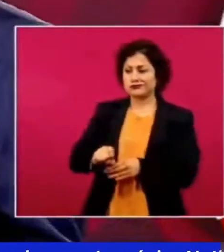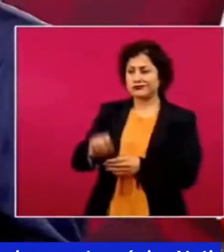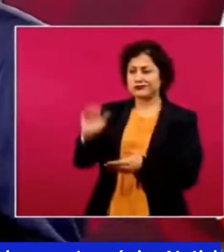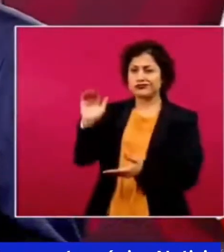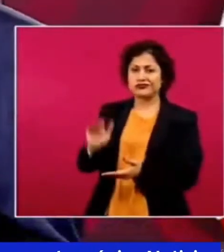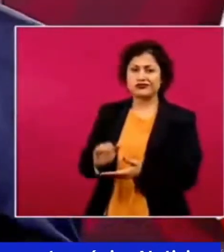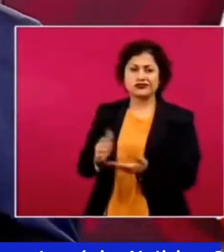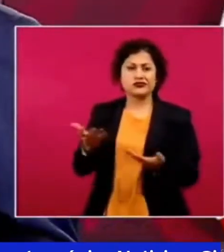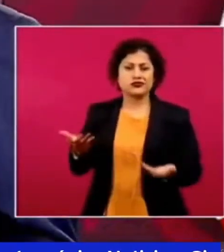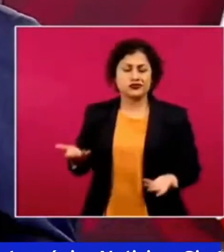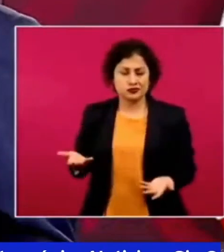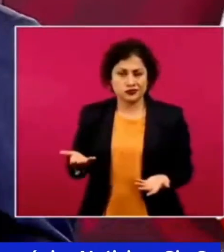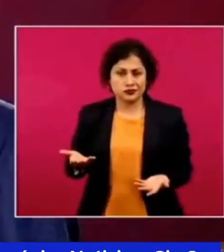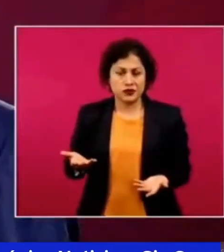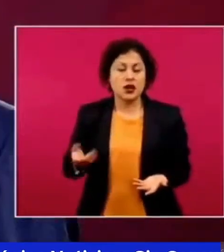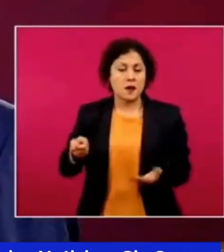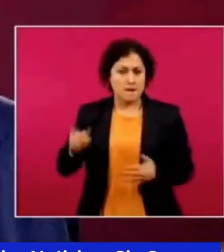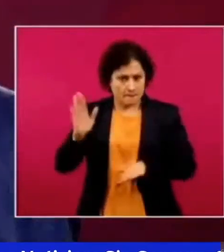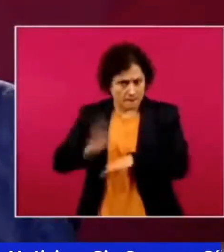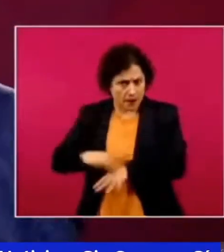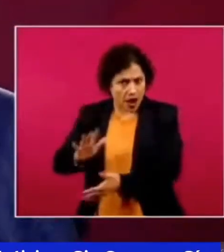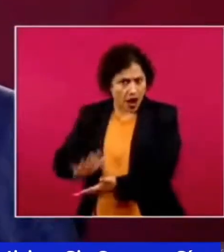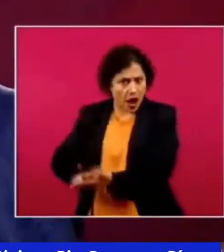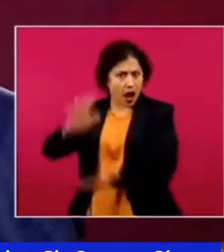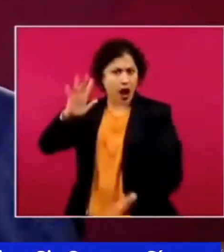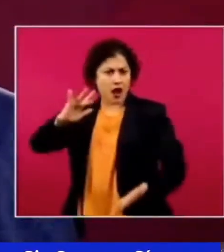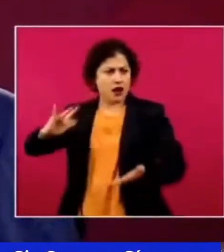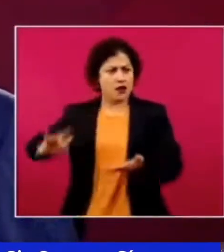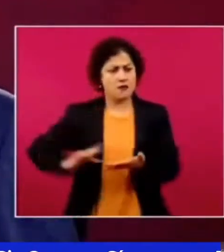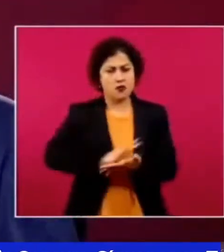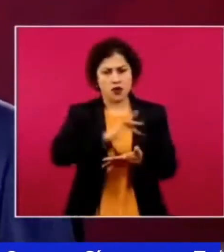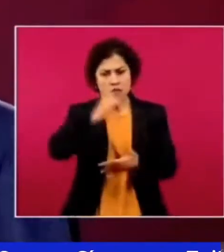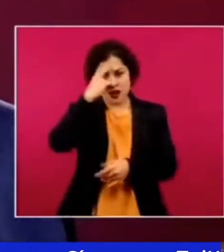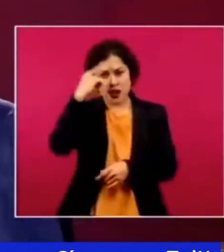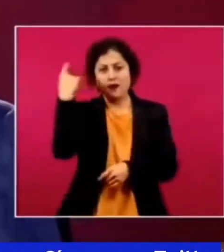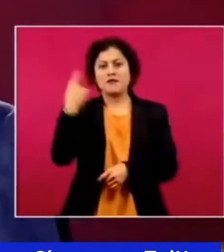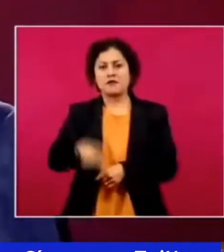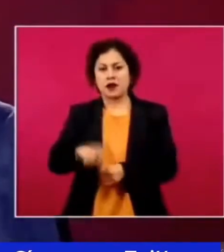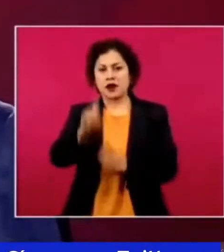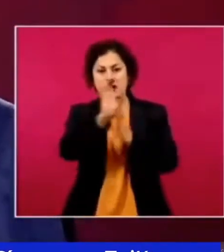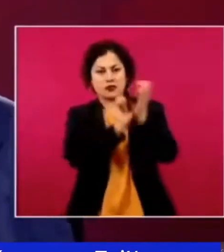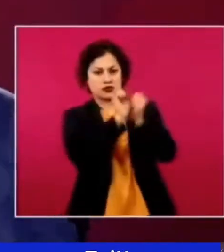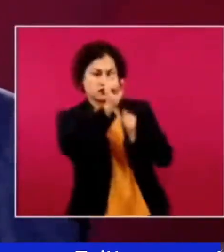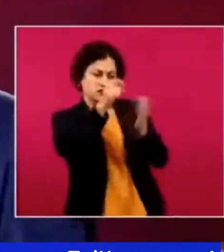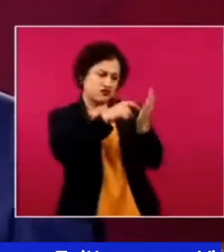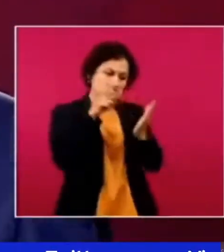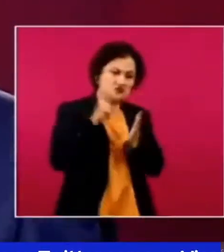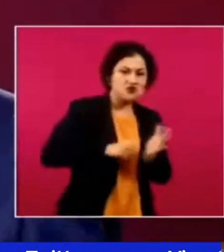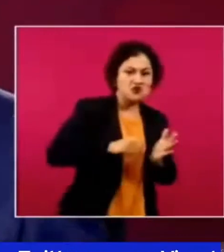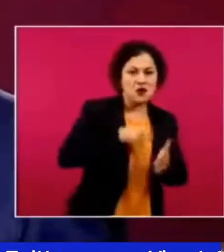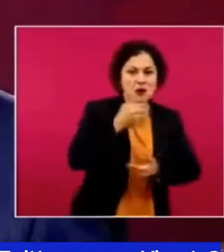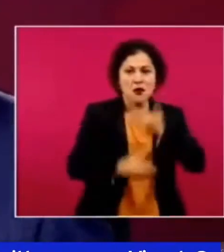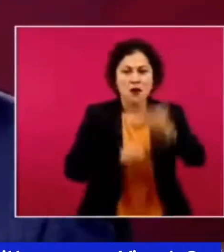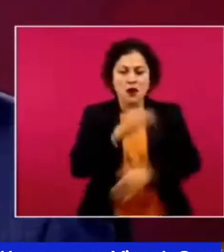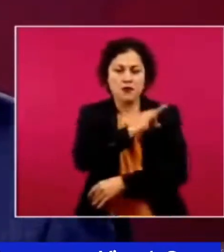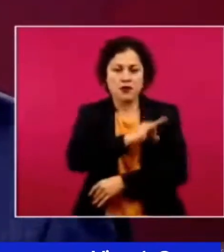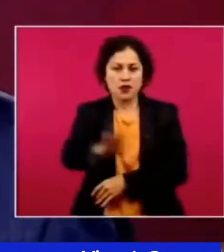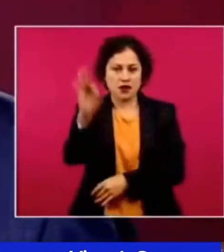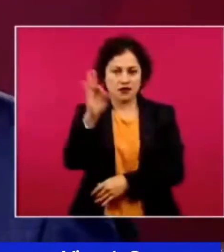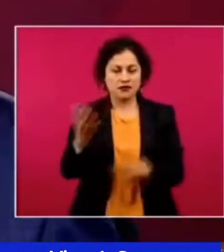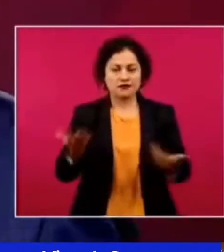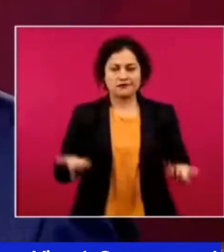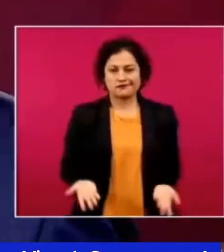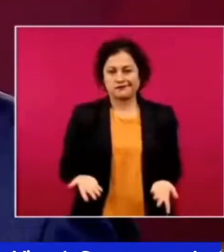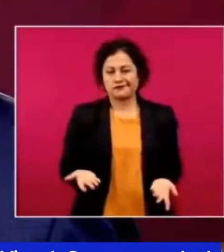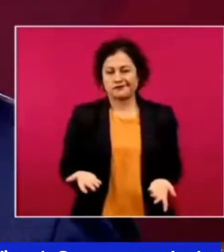sino 2/3 partes, para que pueda llevar a cabo reformas constitucionales. Si no, ahí está